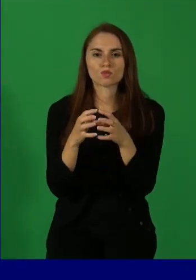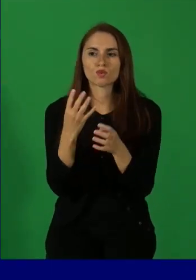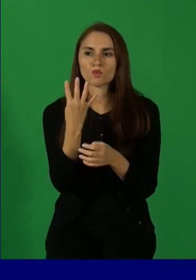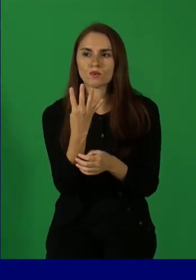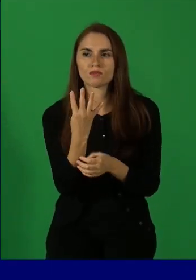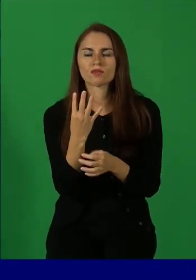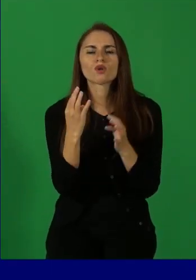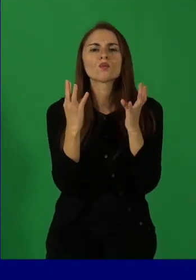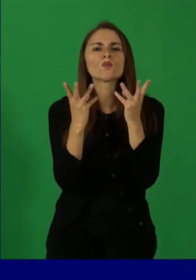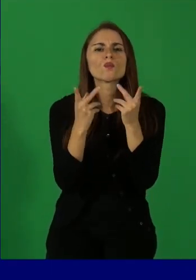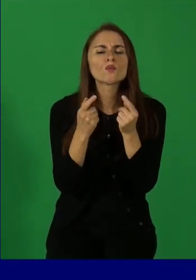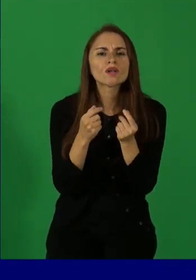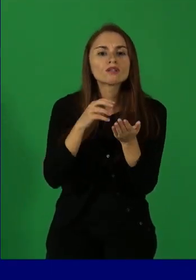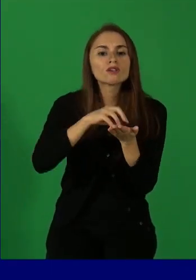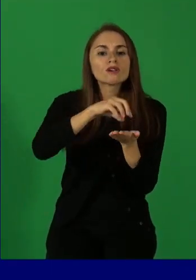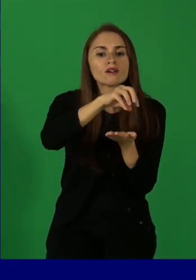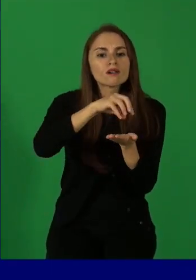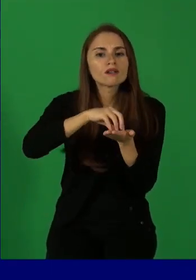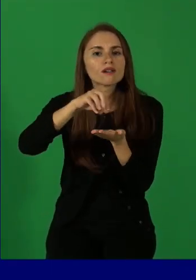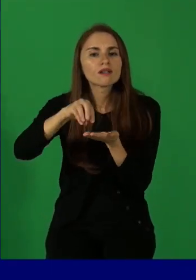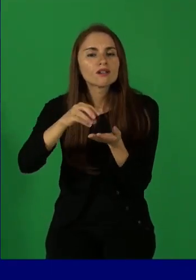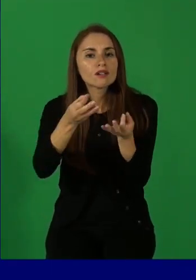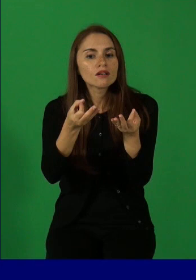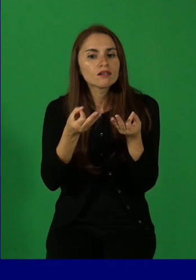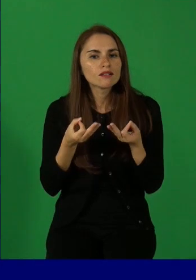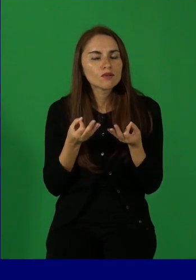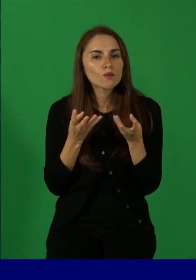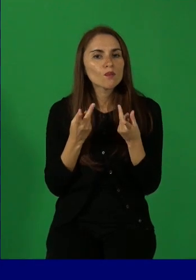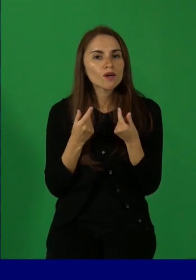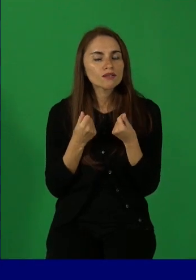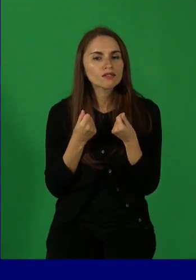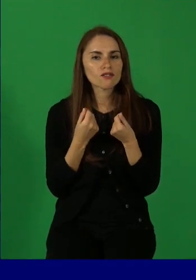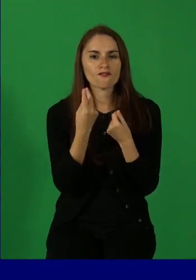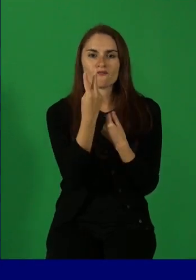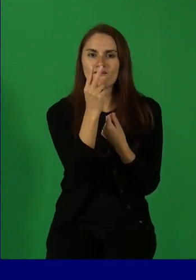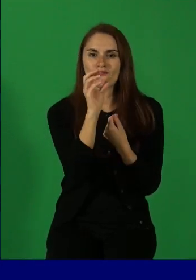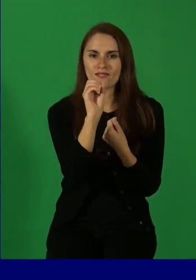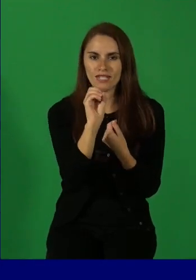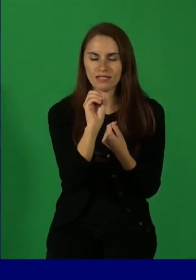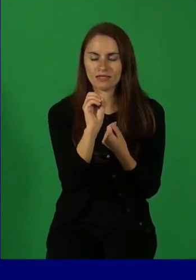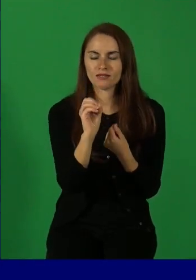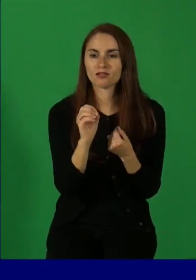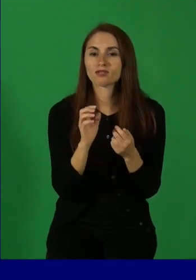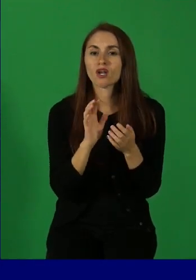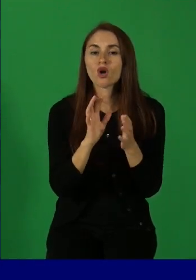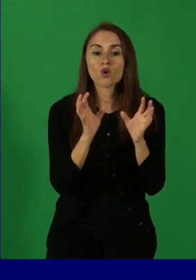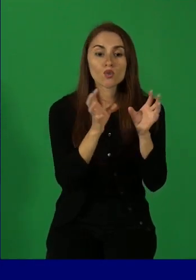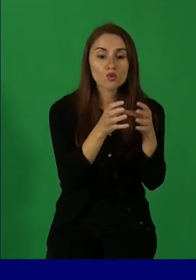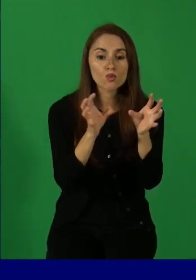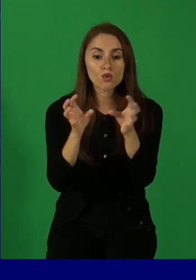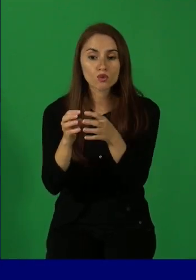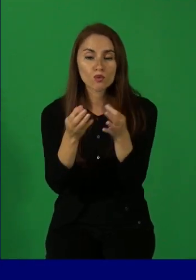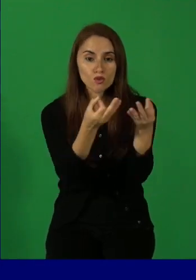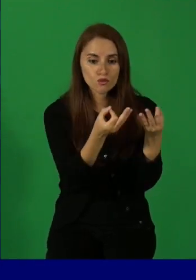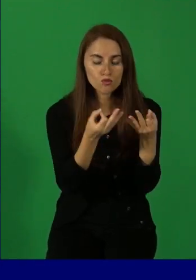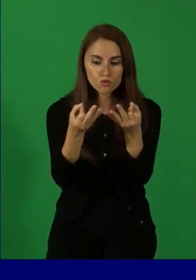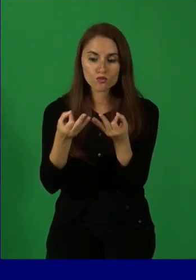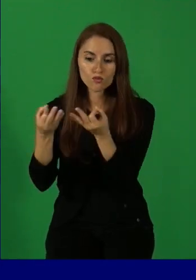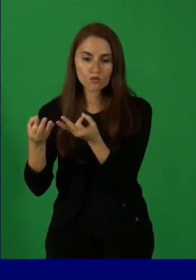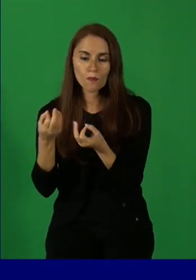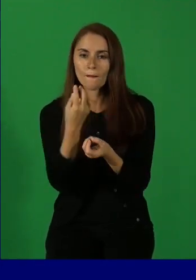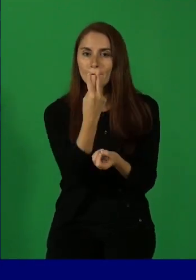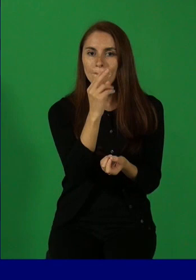cuántos elementos son los que vamos a repartir entonces en esos grupos? 20. Todos los grupos tienen que tener la misma cantidad.